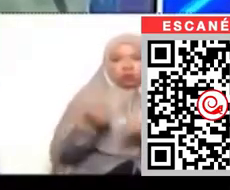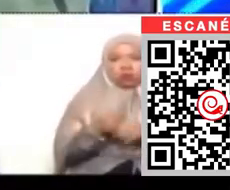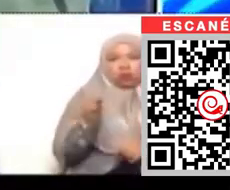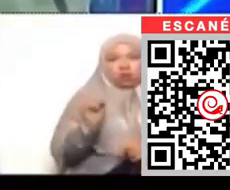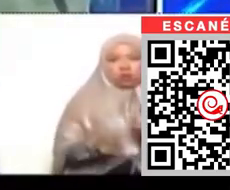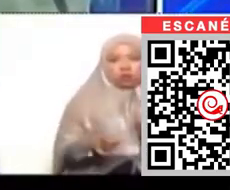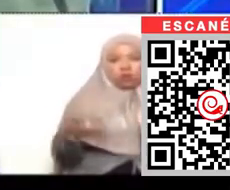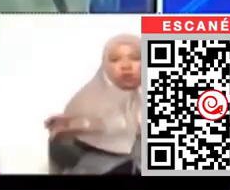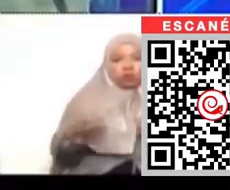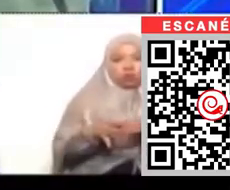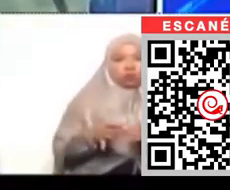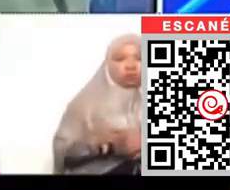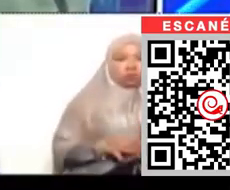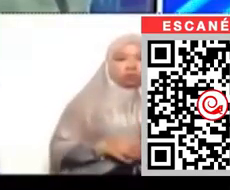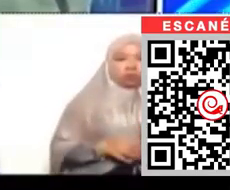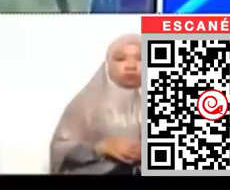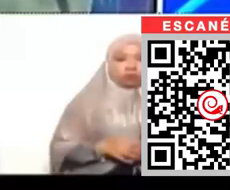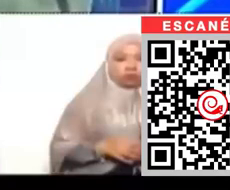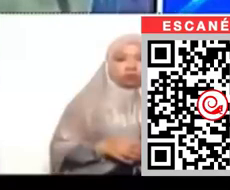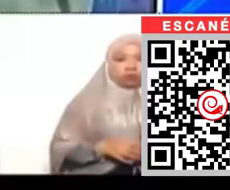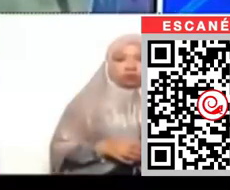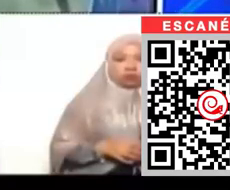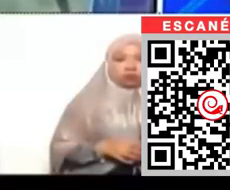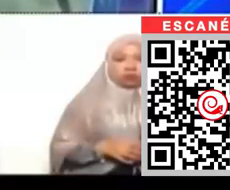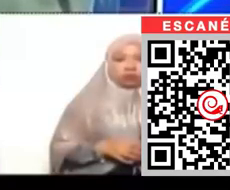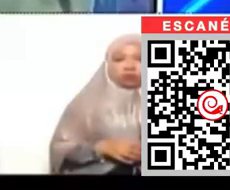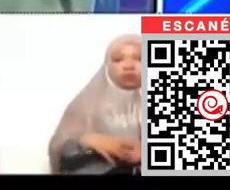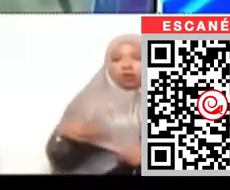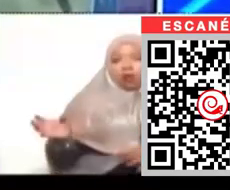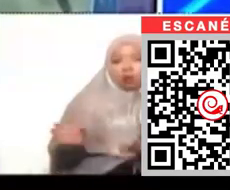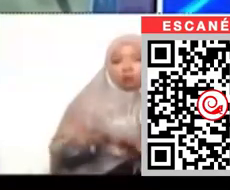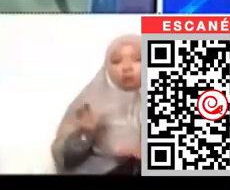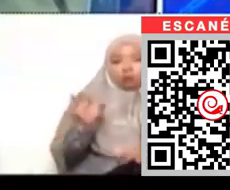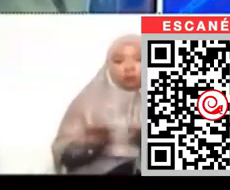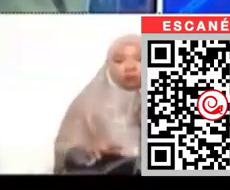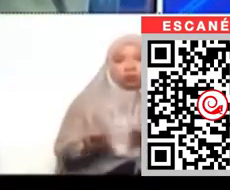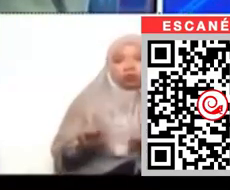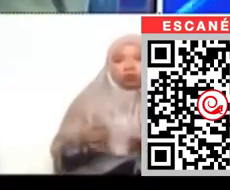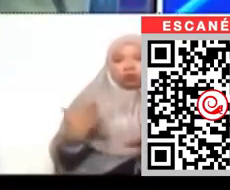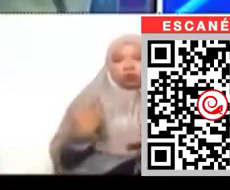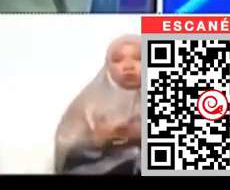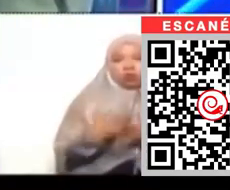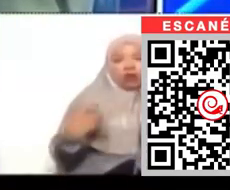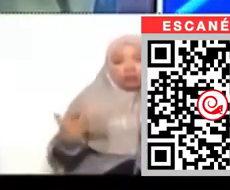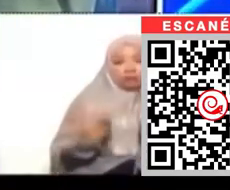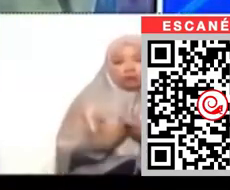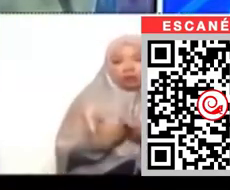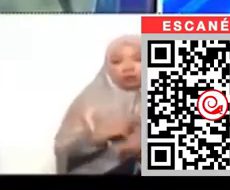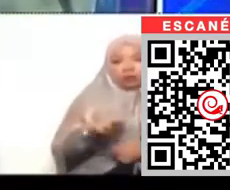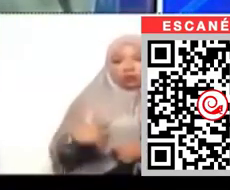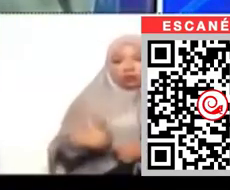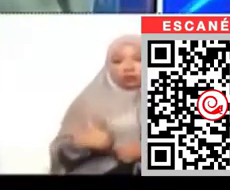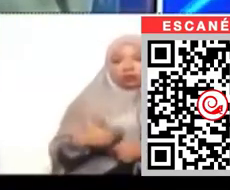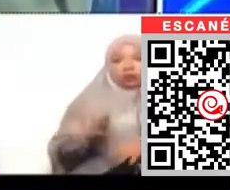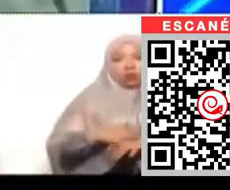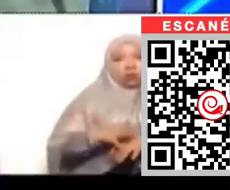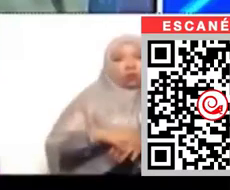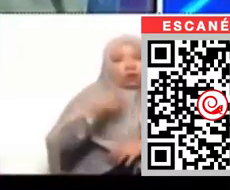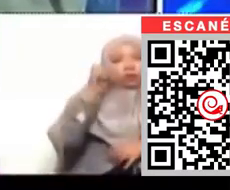algunos grupos y desde esos grupos justificar una escalada de violencia como ya la